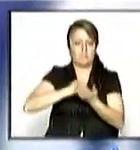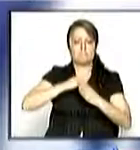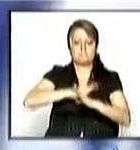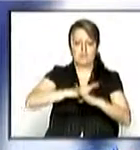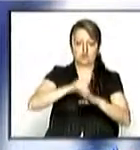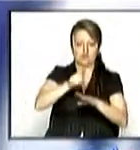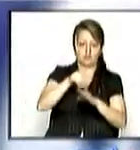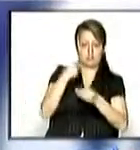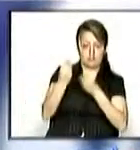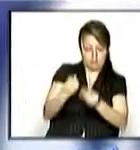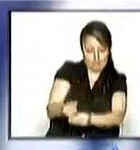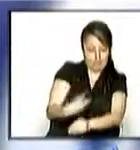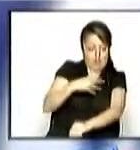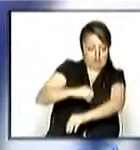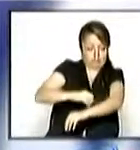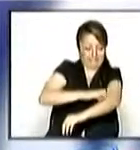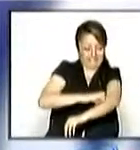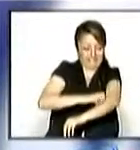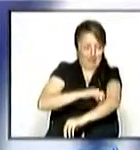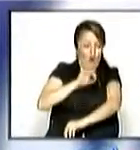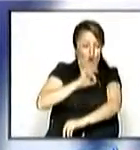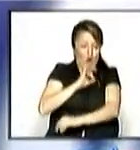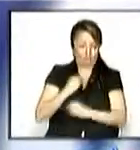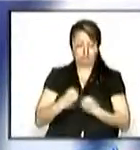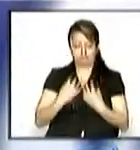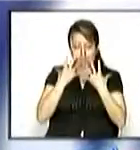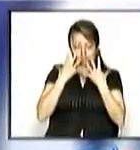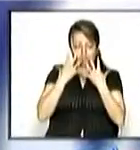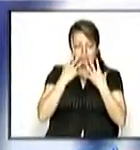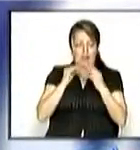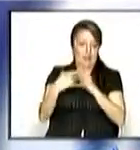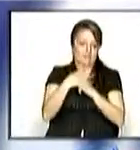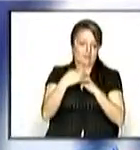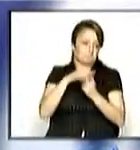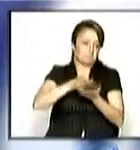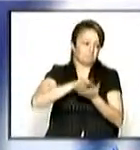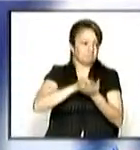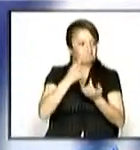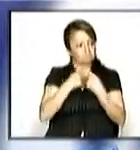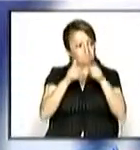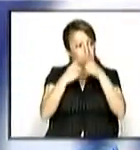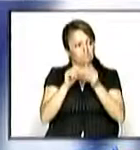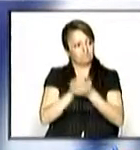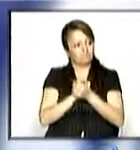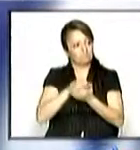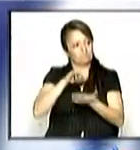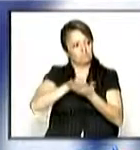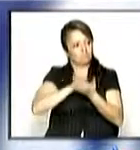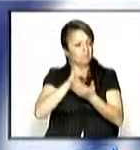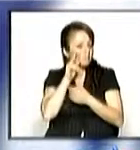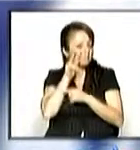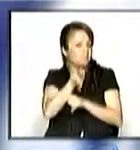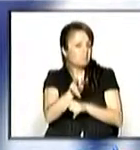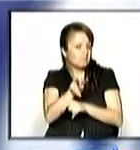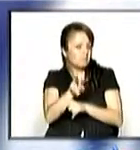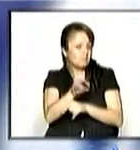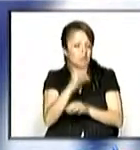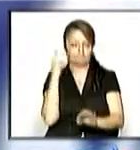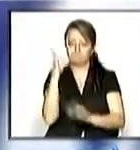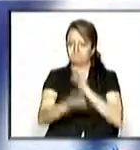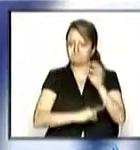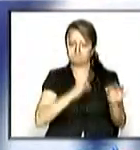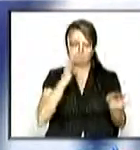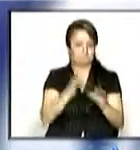es el que se le coloca. Aquí, por ejemplo, estamos viendo los acrílicos, es decir, son prótesis totales, hay personas que pierden todos sus